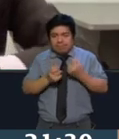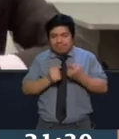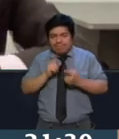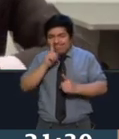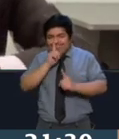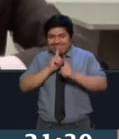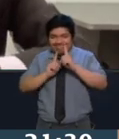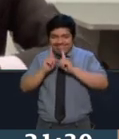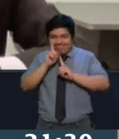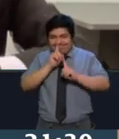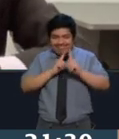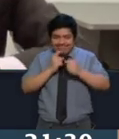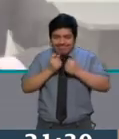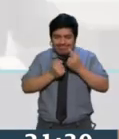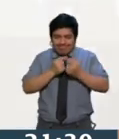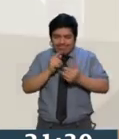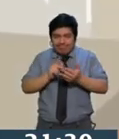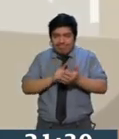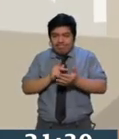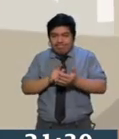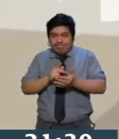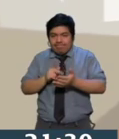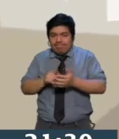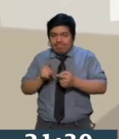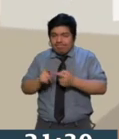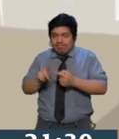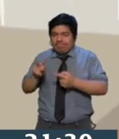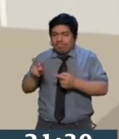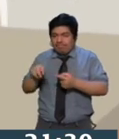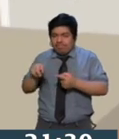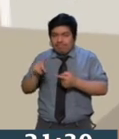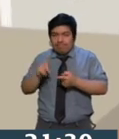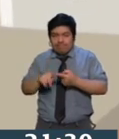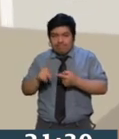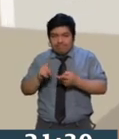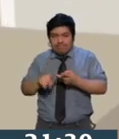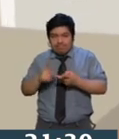más destacadas que han repetido medios de comunicación,